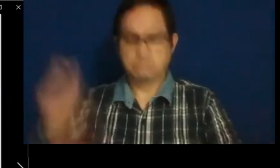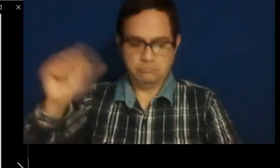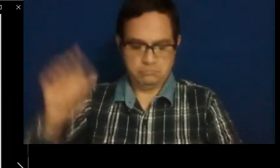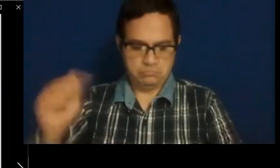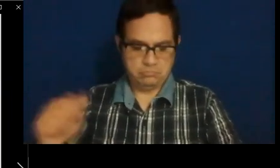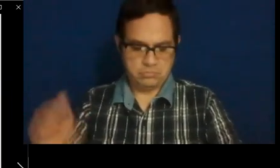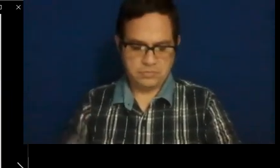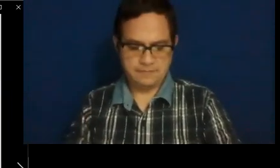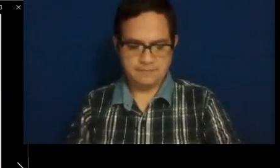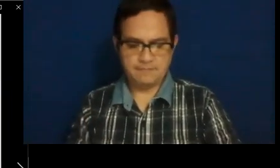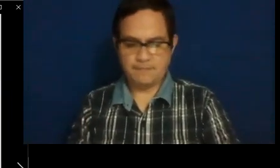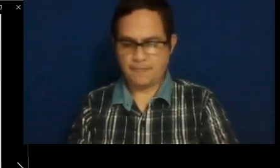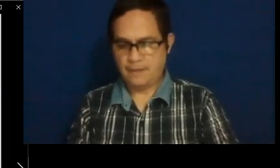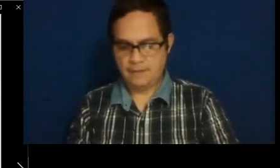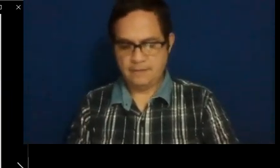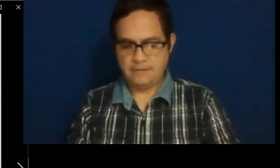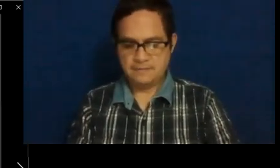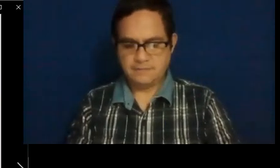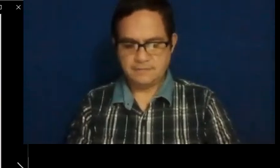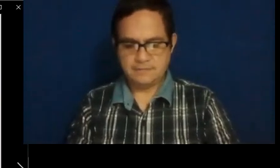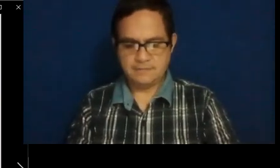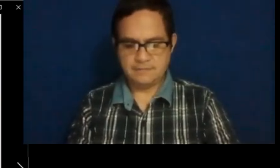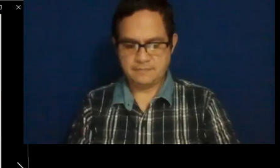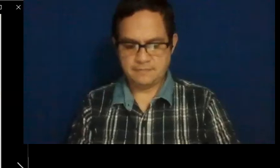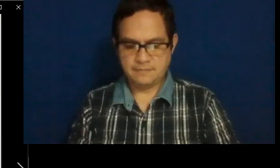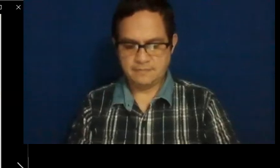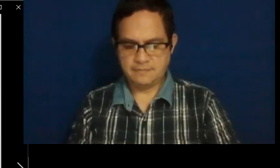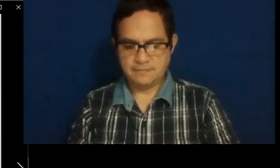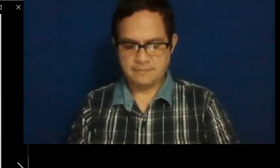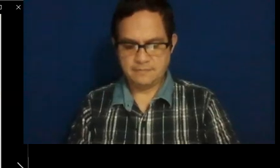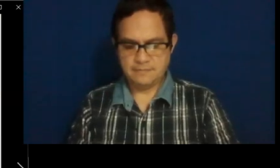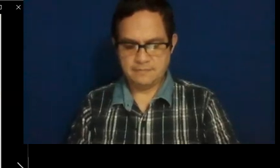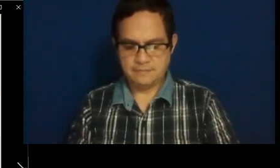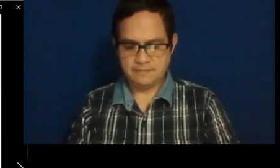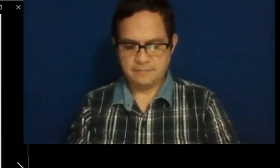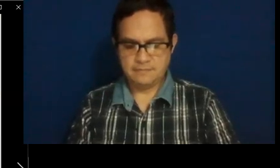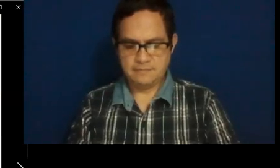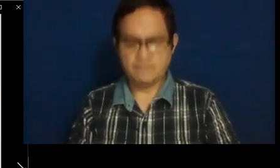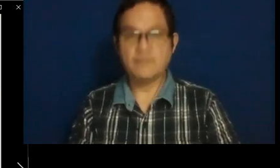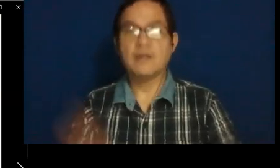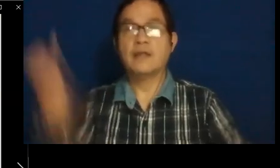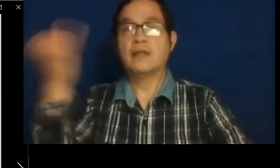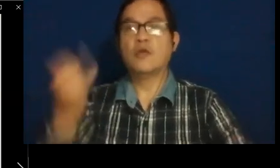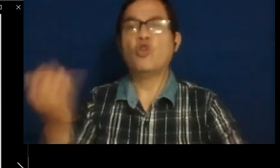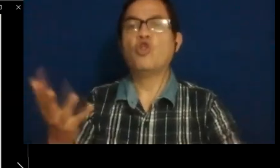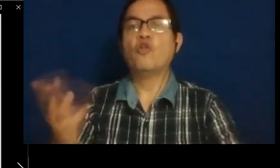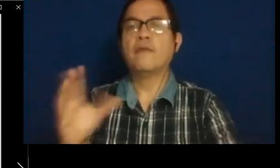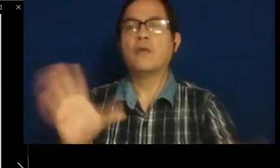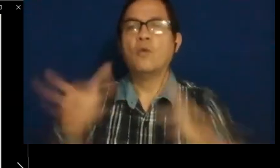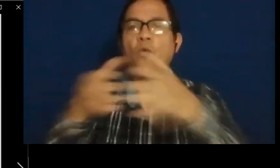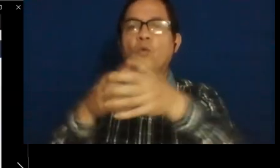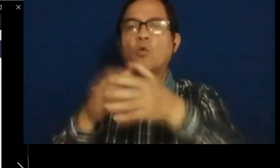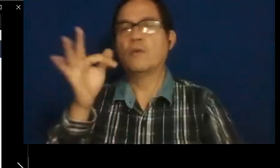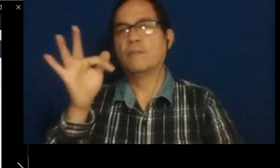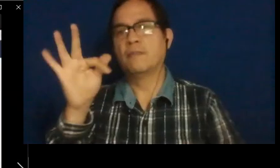tomar aquí ya el pantallazo y lo subo al grupo de Teams, ¿te parece? Listo, profe, muchas